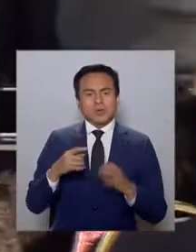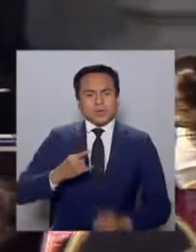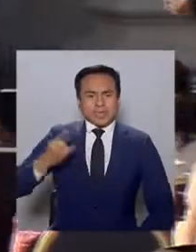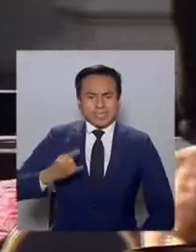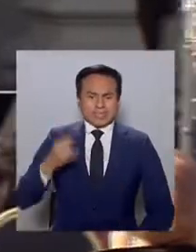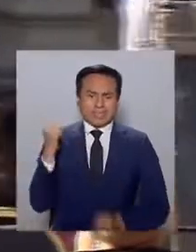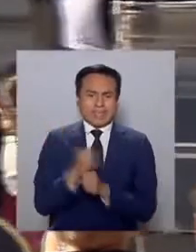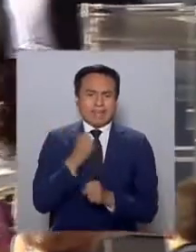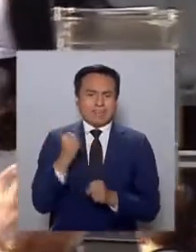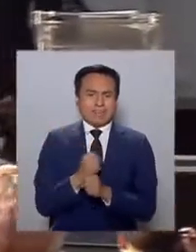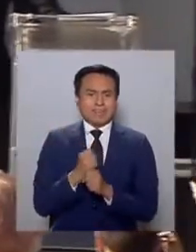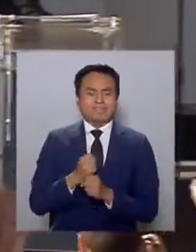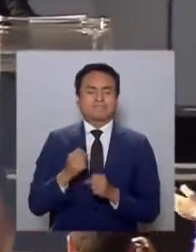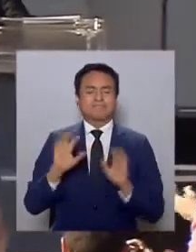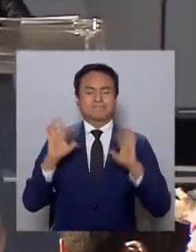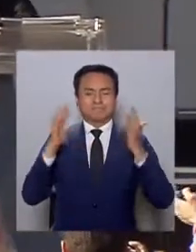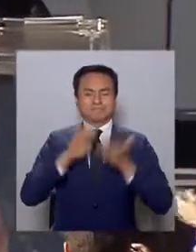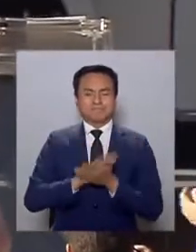labores.